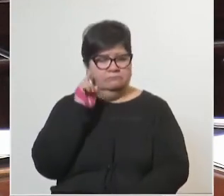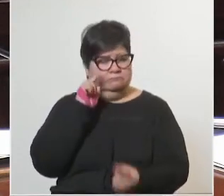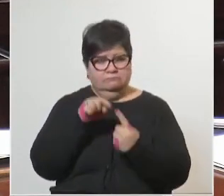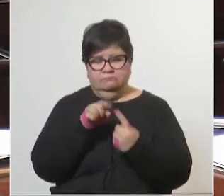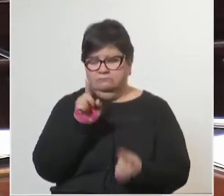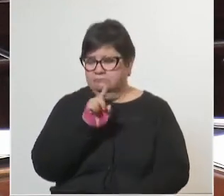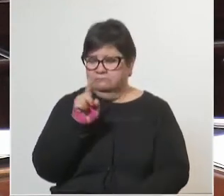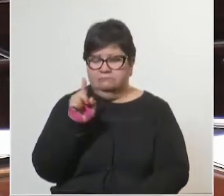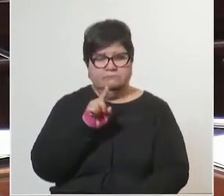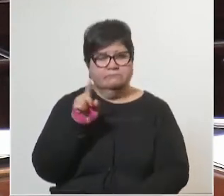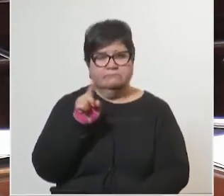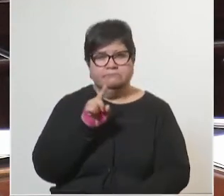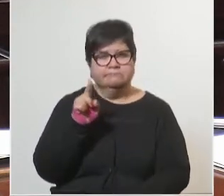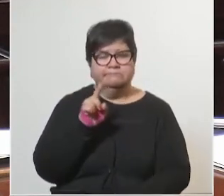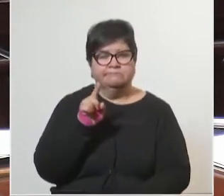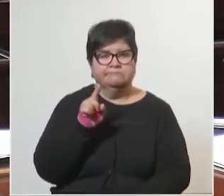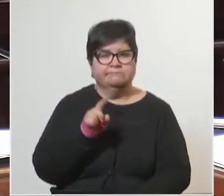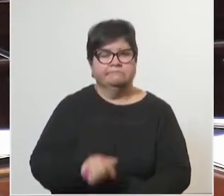dirigida a eso.